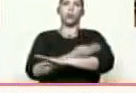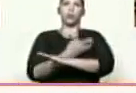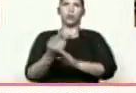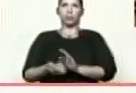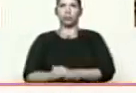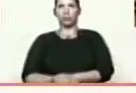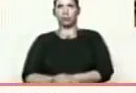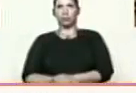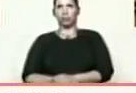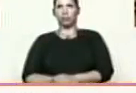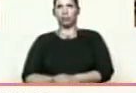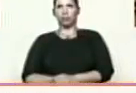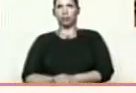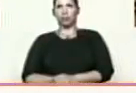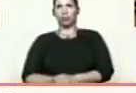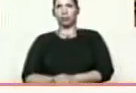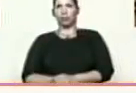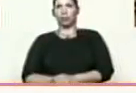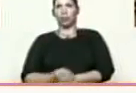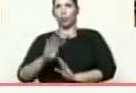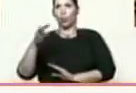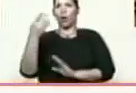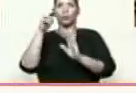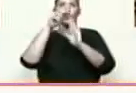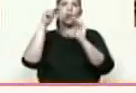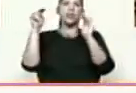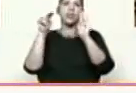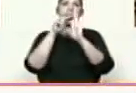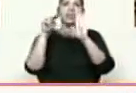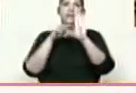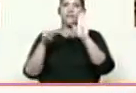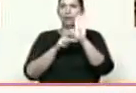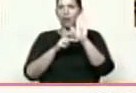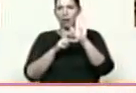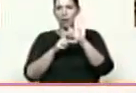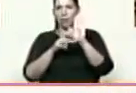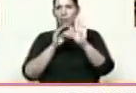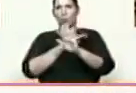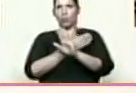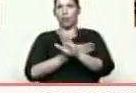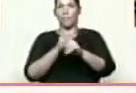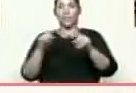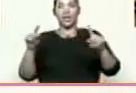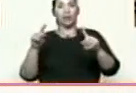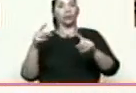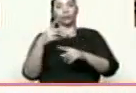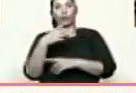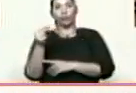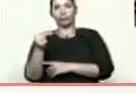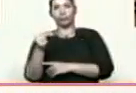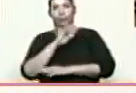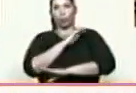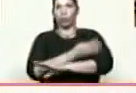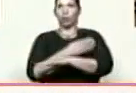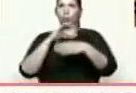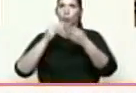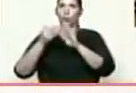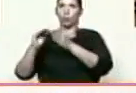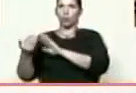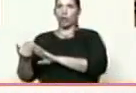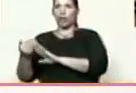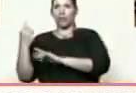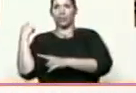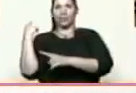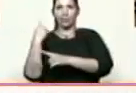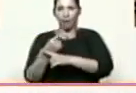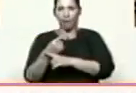el poder comunal es un cuarto nivel de poder. No. El poder comunal es el poder